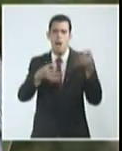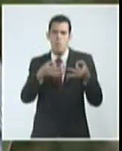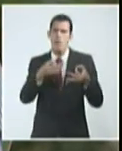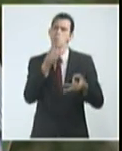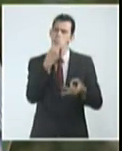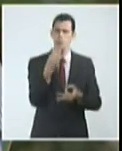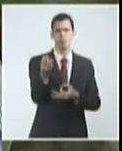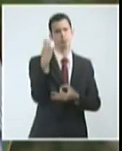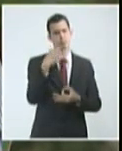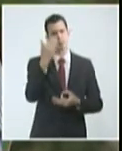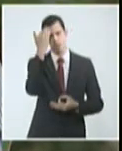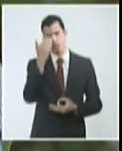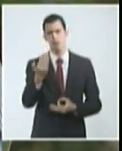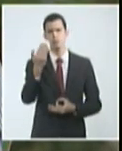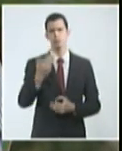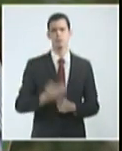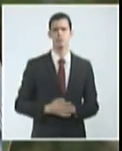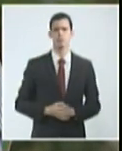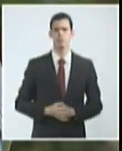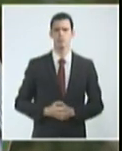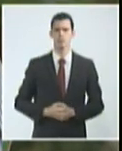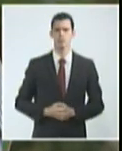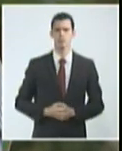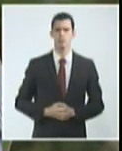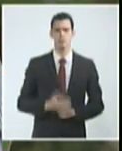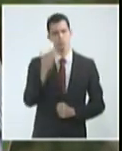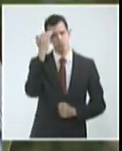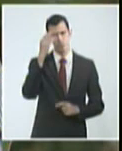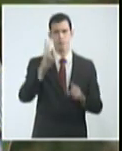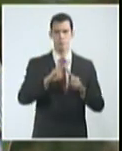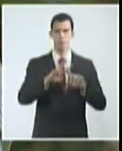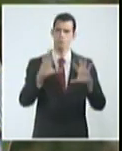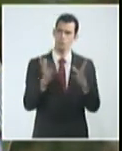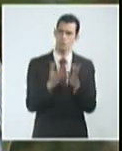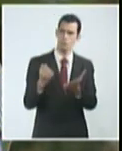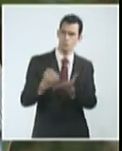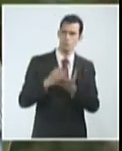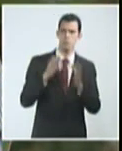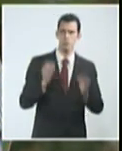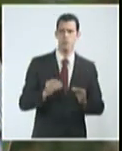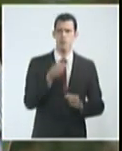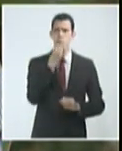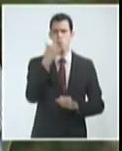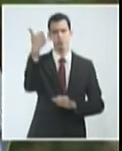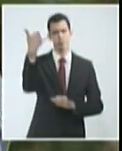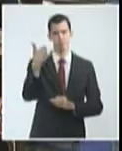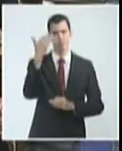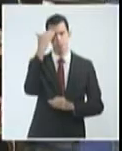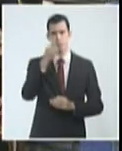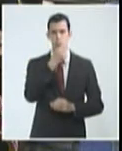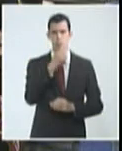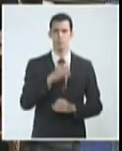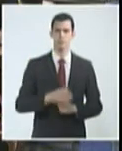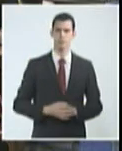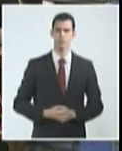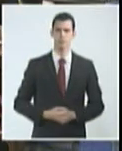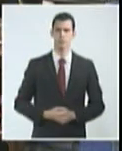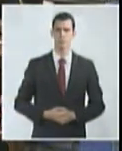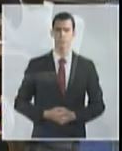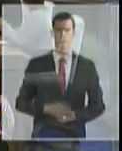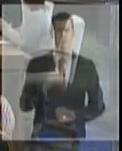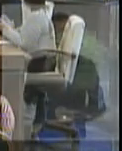Gracias a la televisión por facilitarnos este encuentro y gracias a nuestros periodistas. Imagínate un